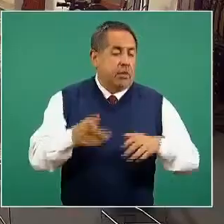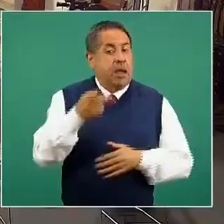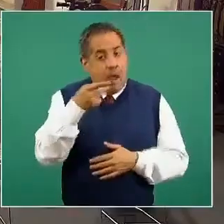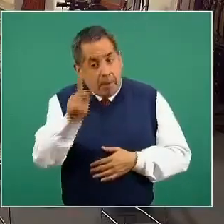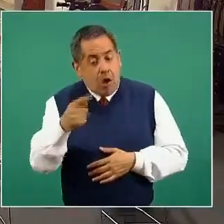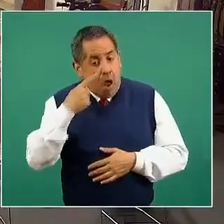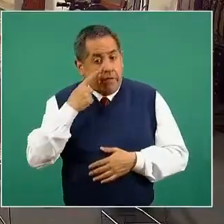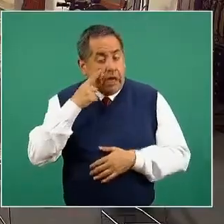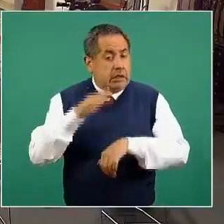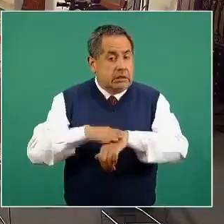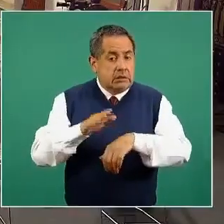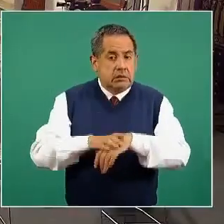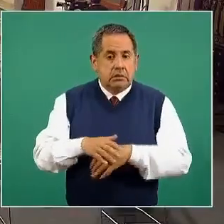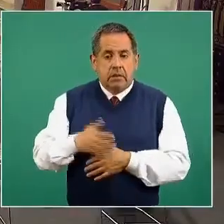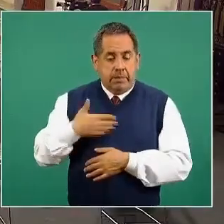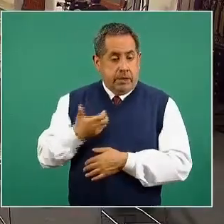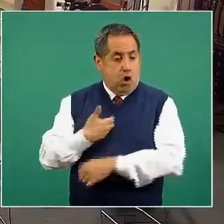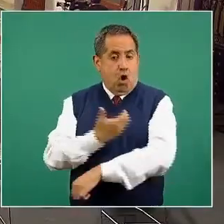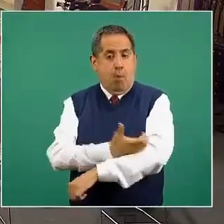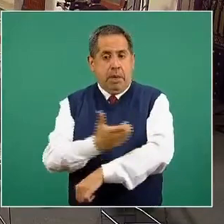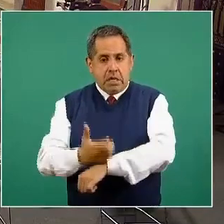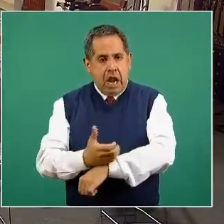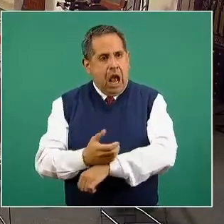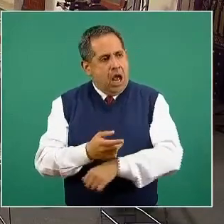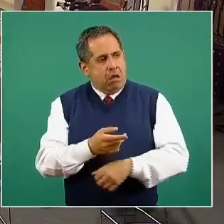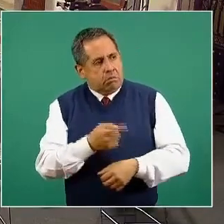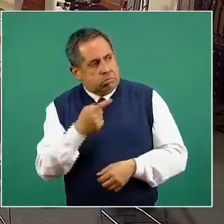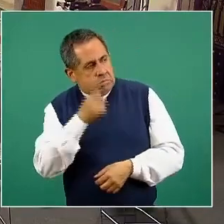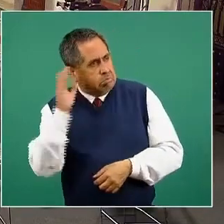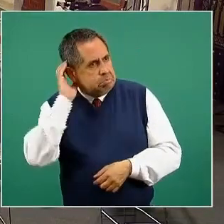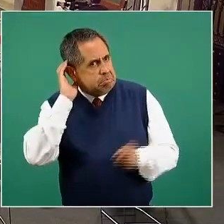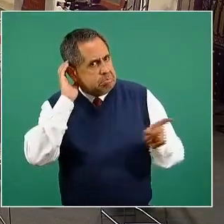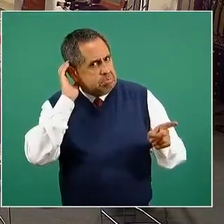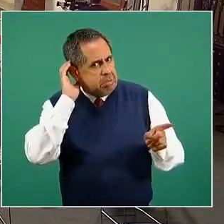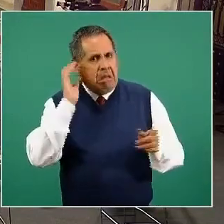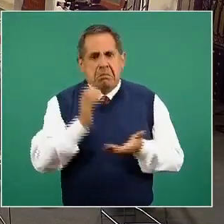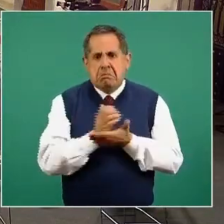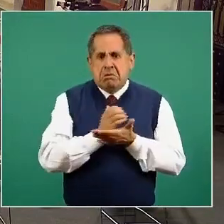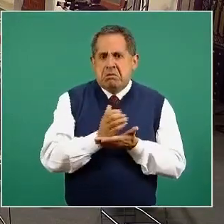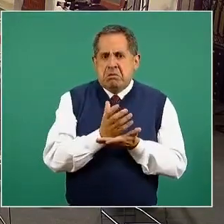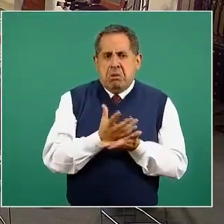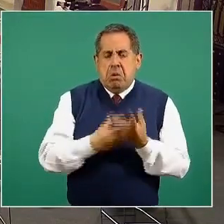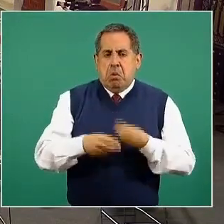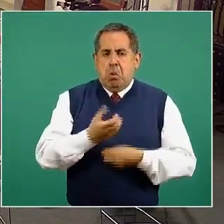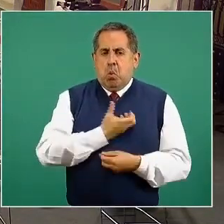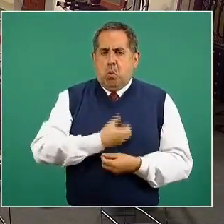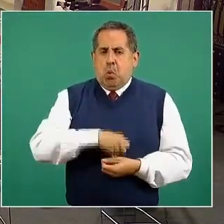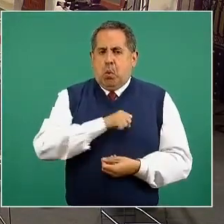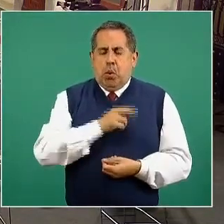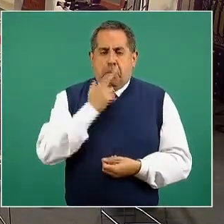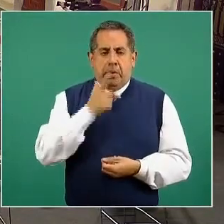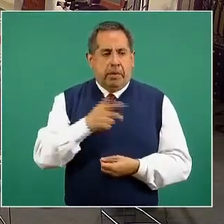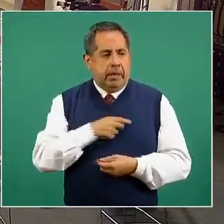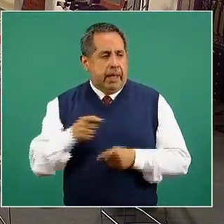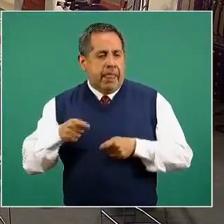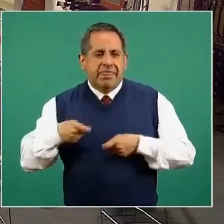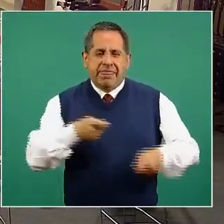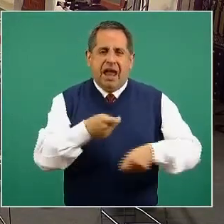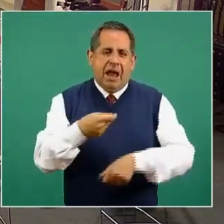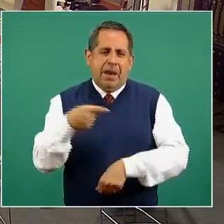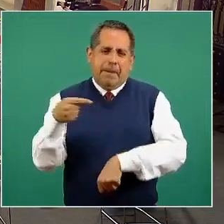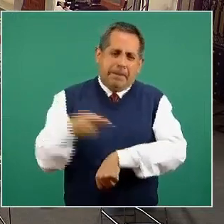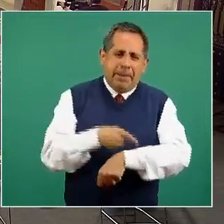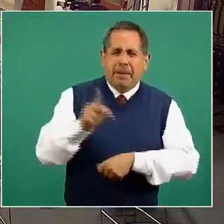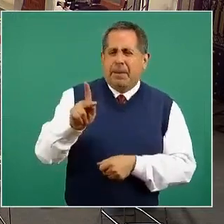embargo, es que nuestra compañera se recupera muy satisfactoriamente. Se le hizo un tratamiento de plasmaféresis desde